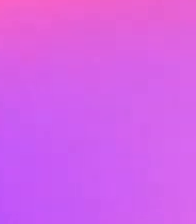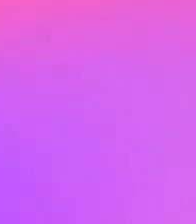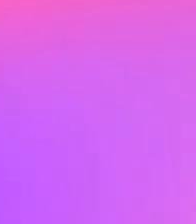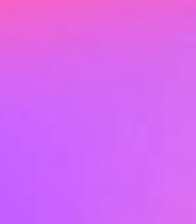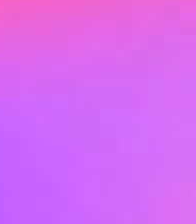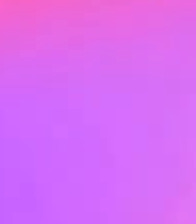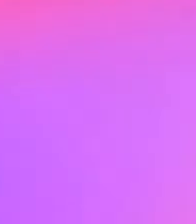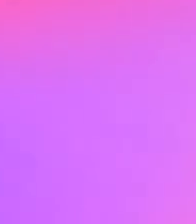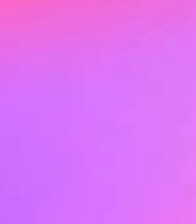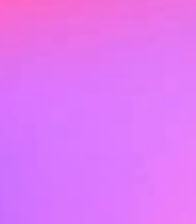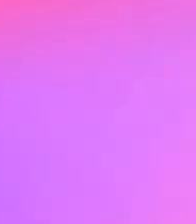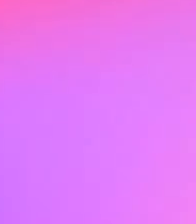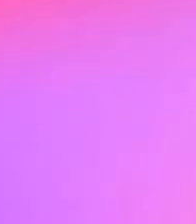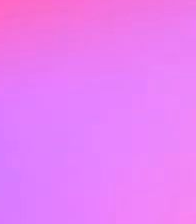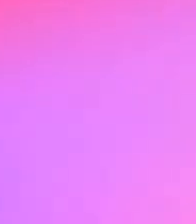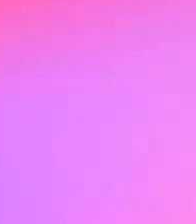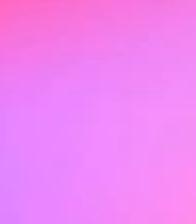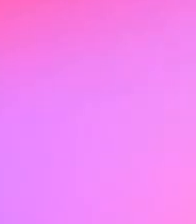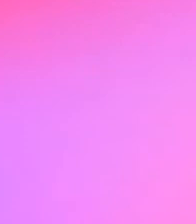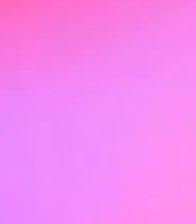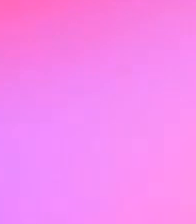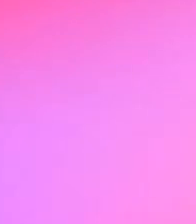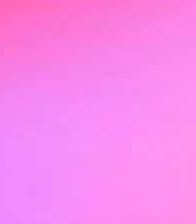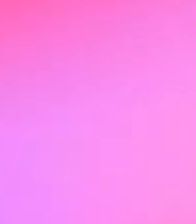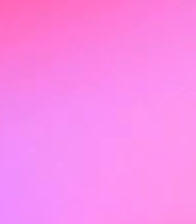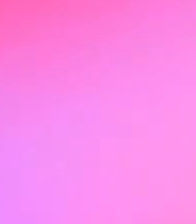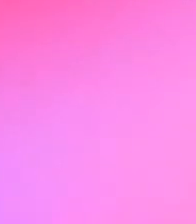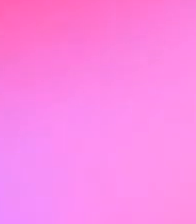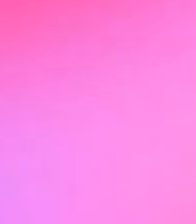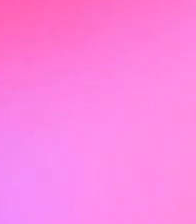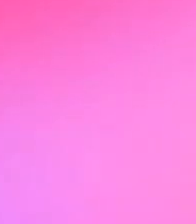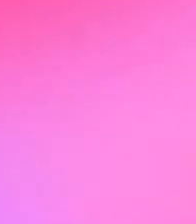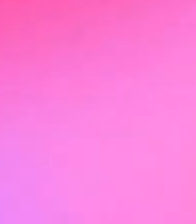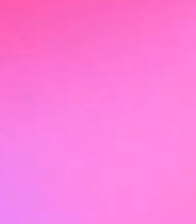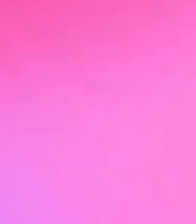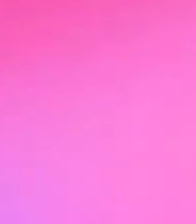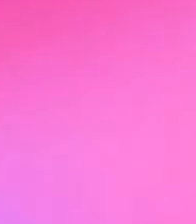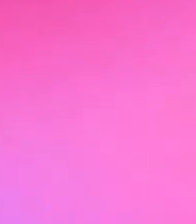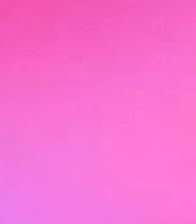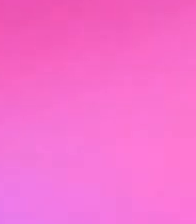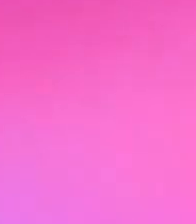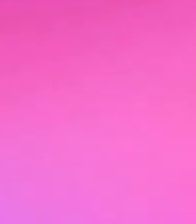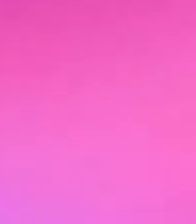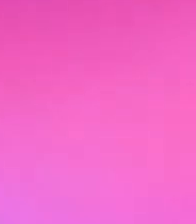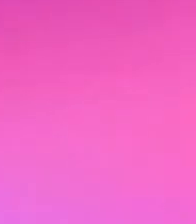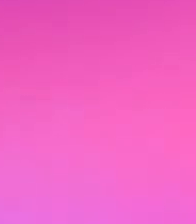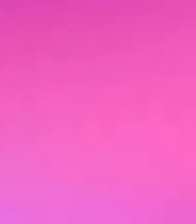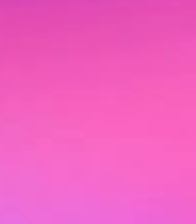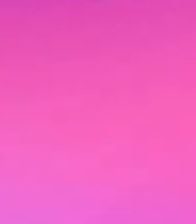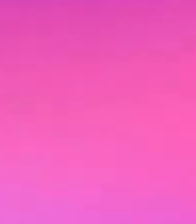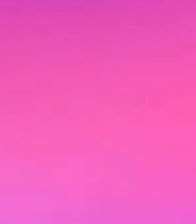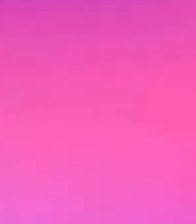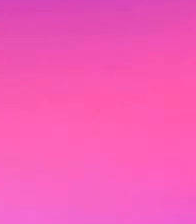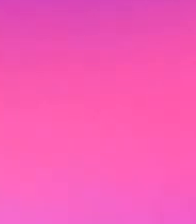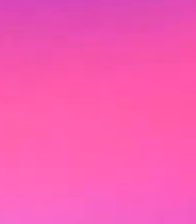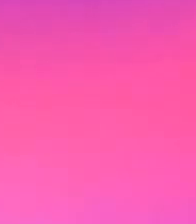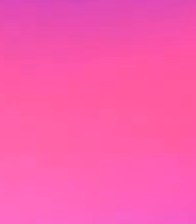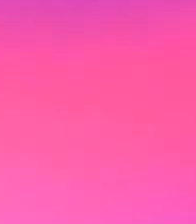Si requieres consultar los libros de texto en versión digital, recuerda que los puedes encontrar en la página